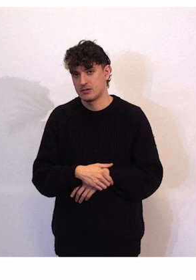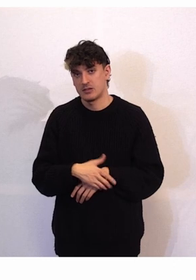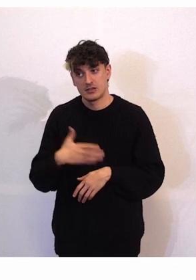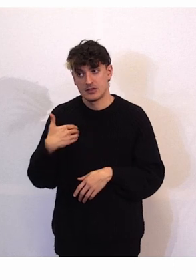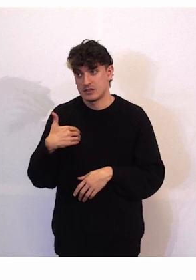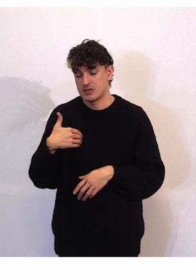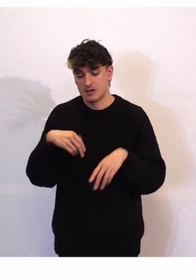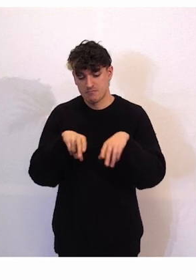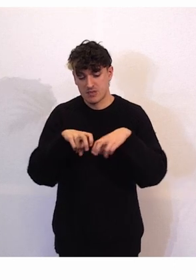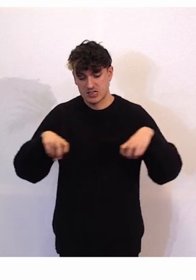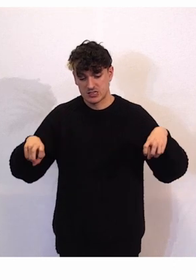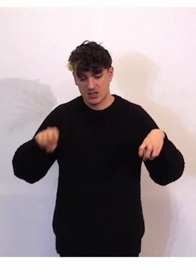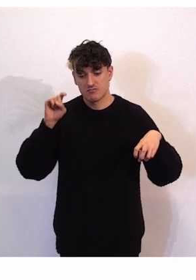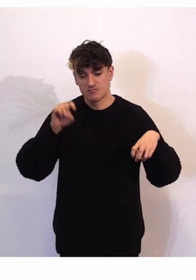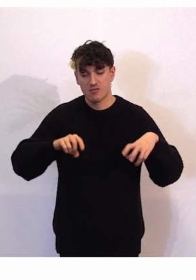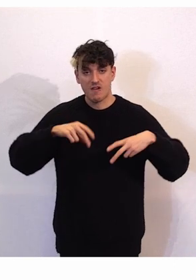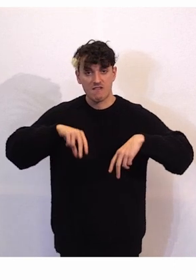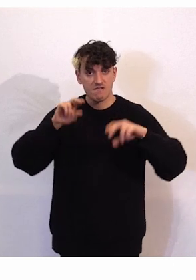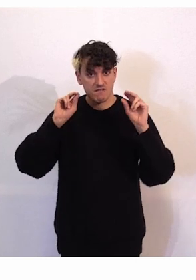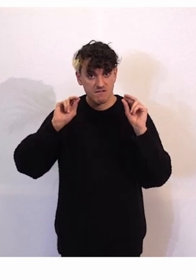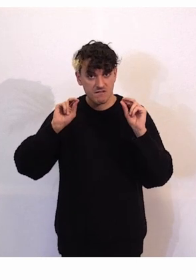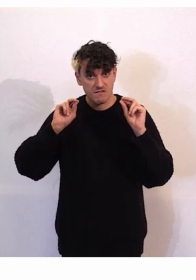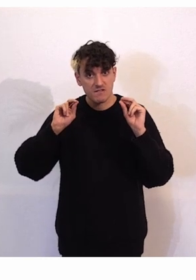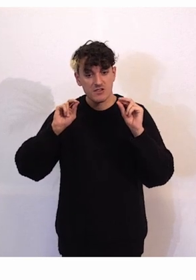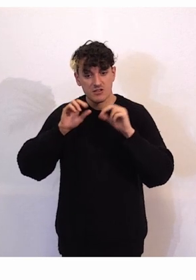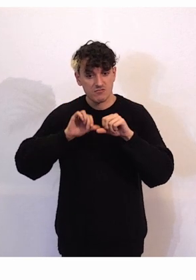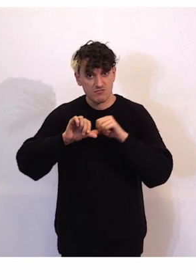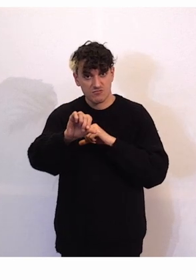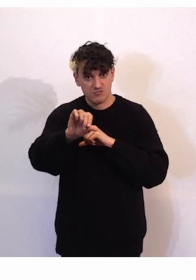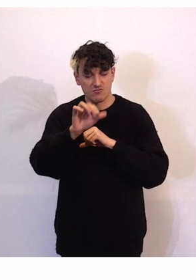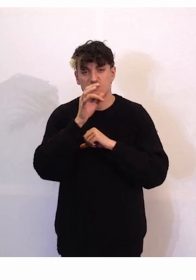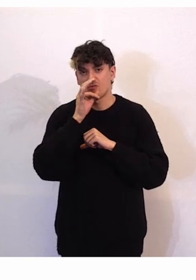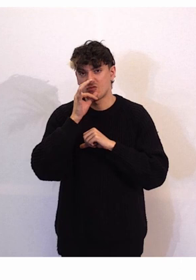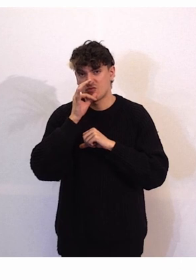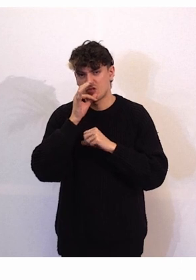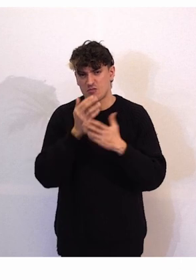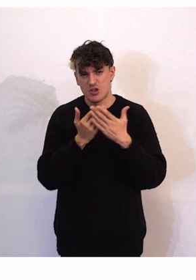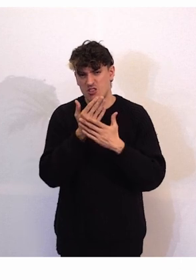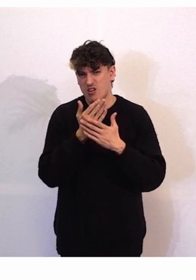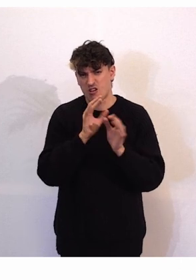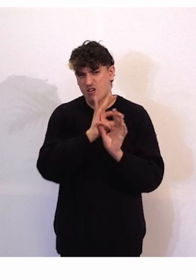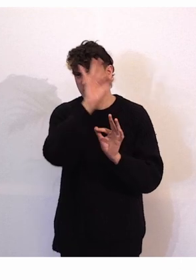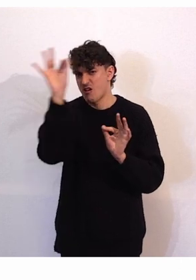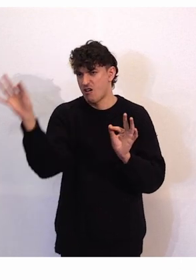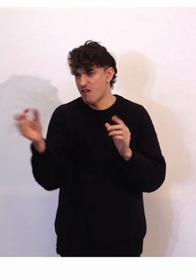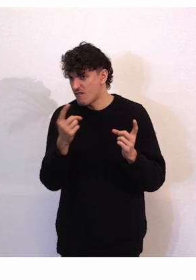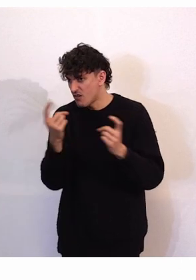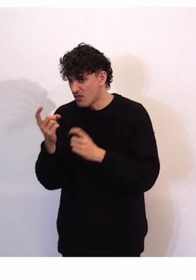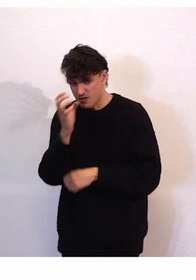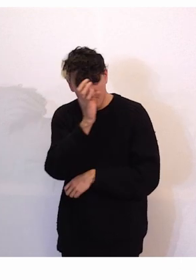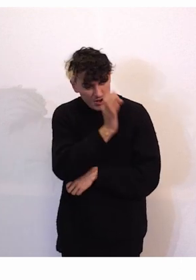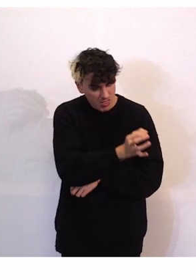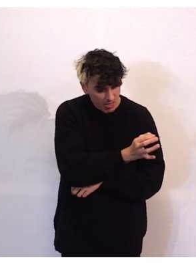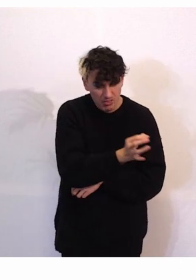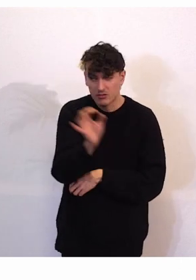Finalizamos esta mesa que nos queda mucha, que nos queda toda la mañana por delante, ¿verdad o no? Sí,